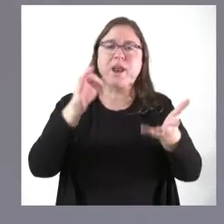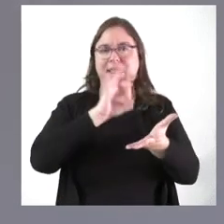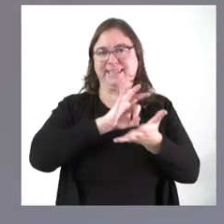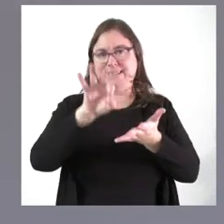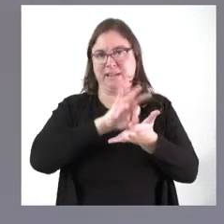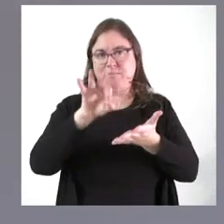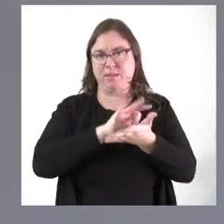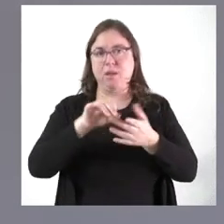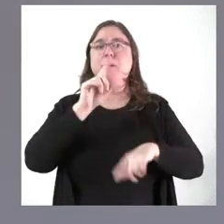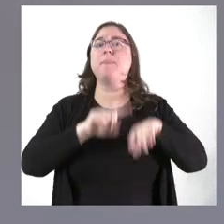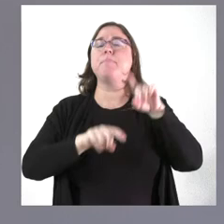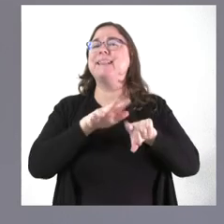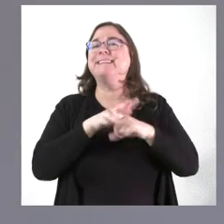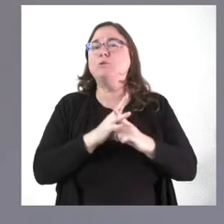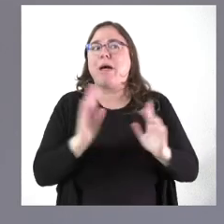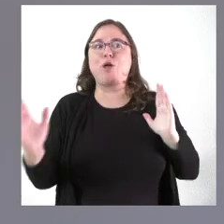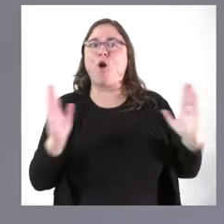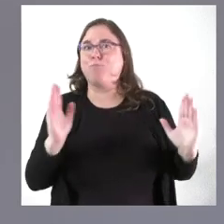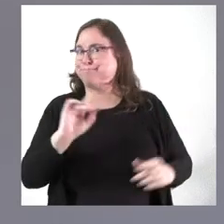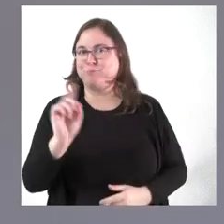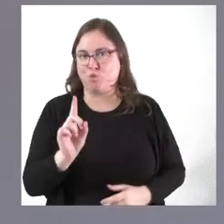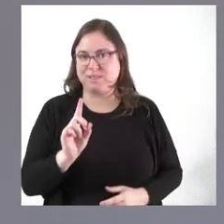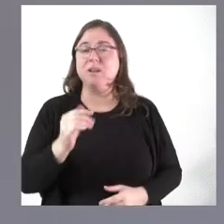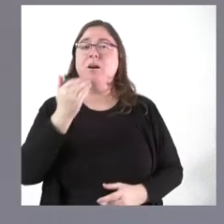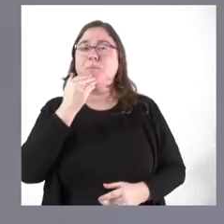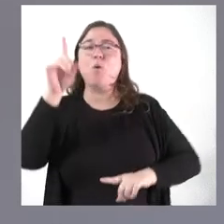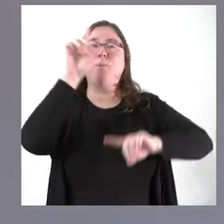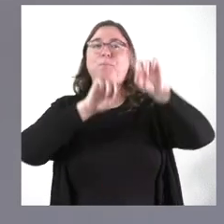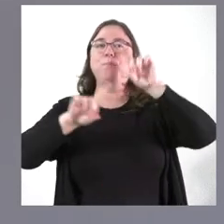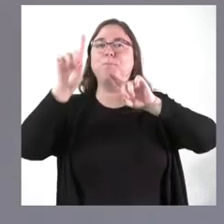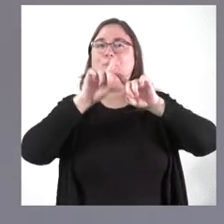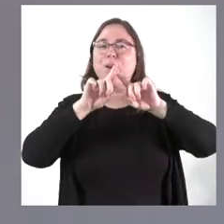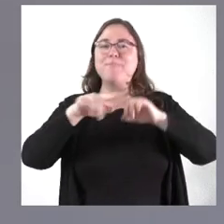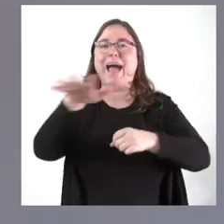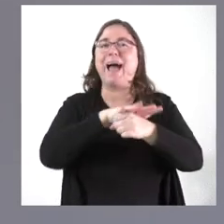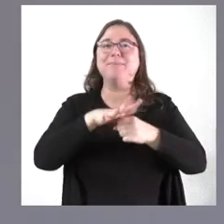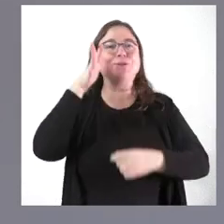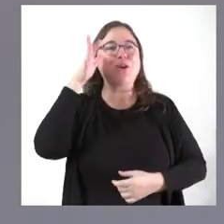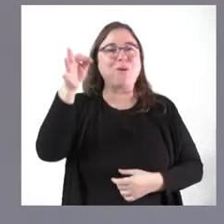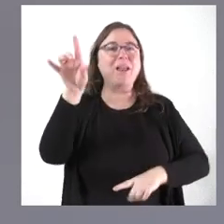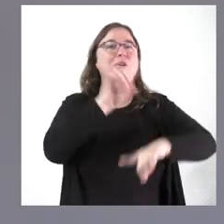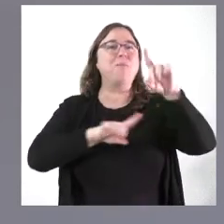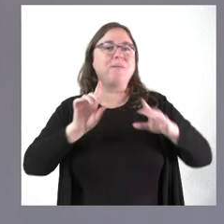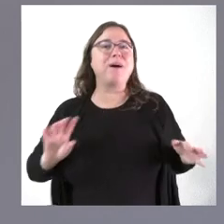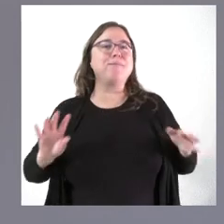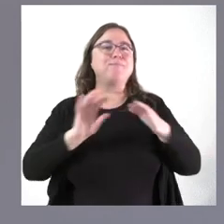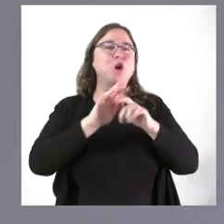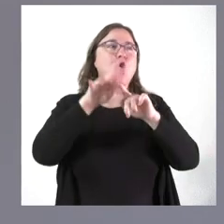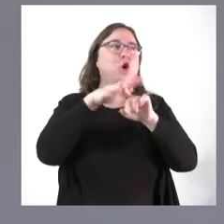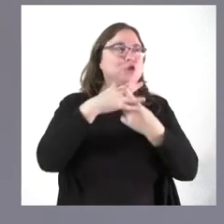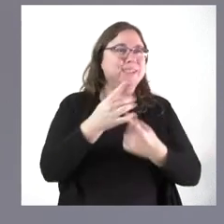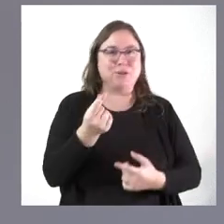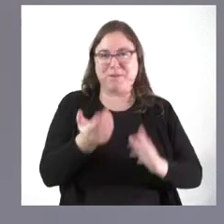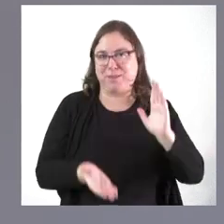allá de la situación coyuntural por la que estamos atravesando porque entendemos que el problema que del mundo rural no es un problema vinculado únicamente a un contexto de inflación